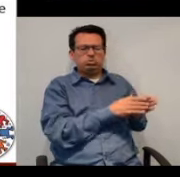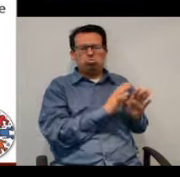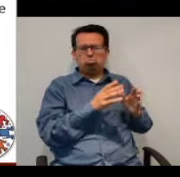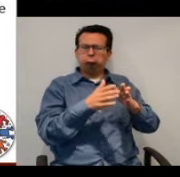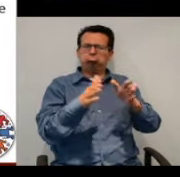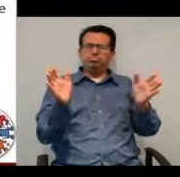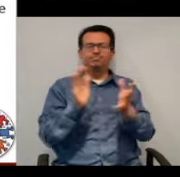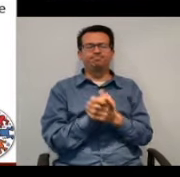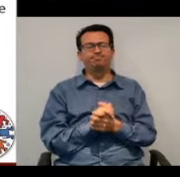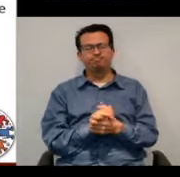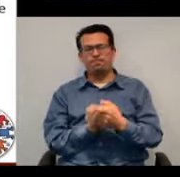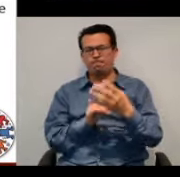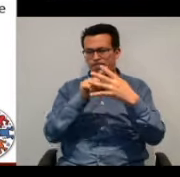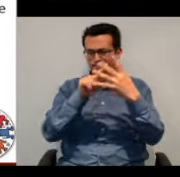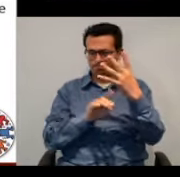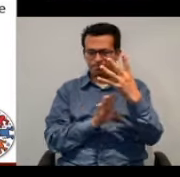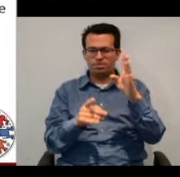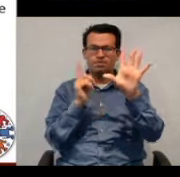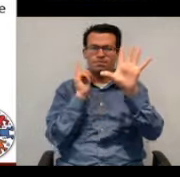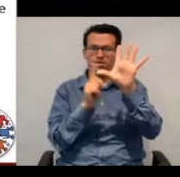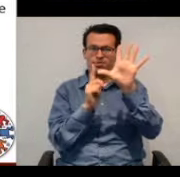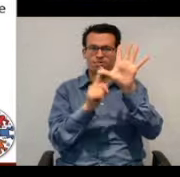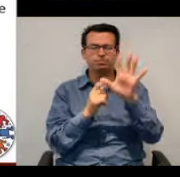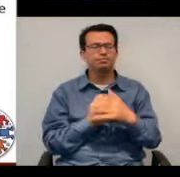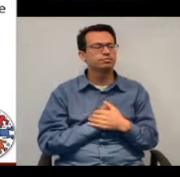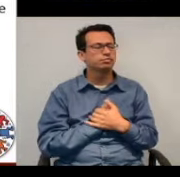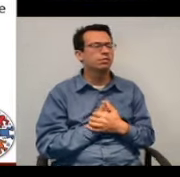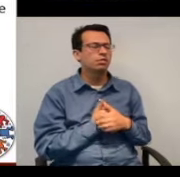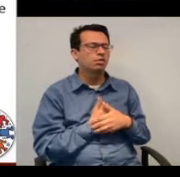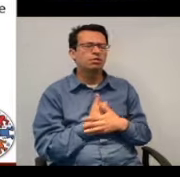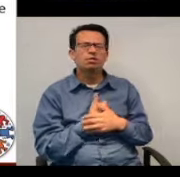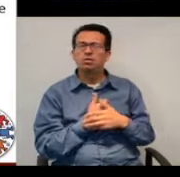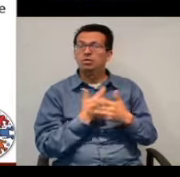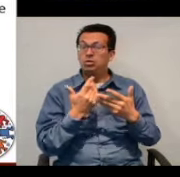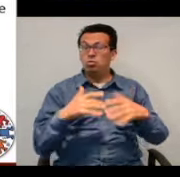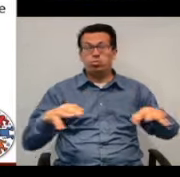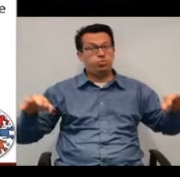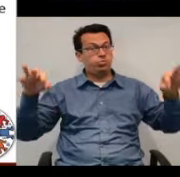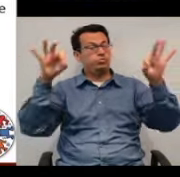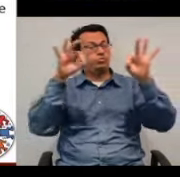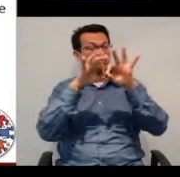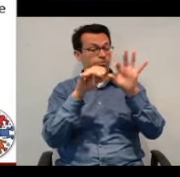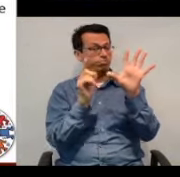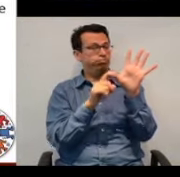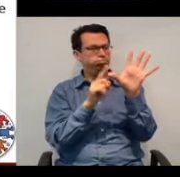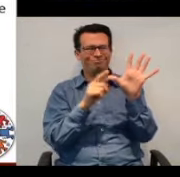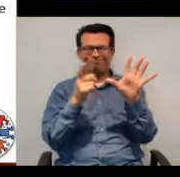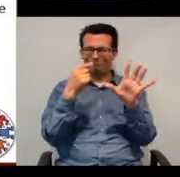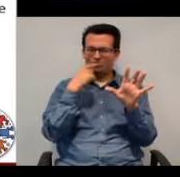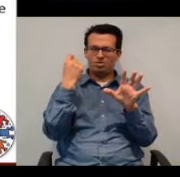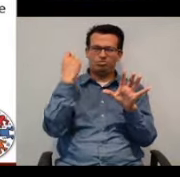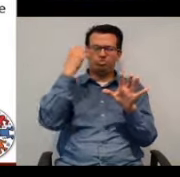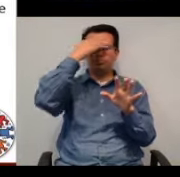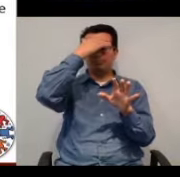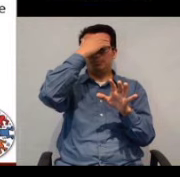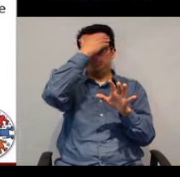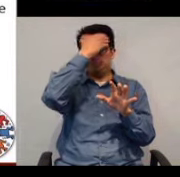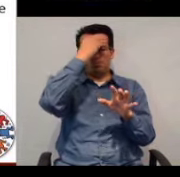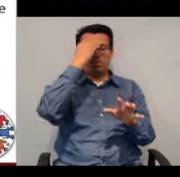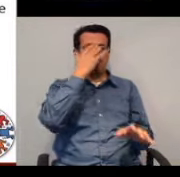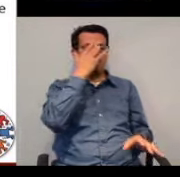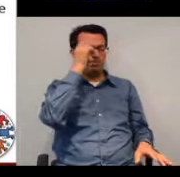El quinto aspecto es sin duda esencial. Alguien me mencionaba hace poco en una